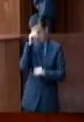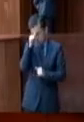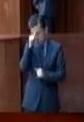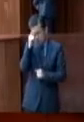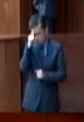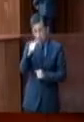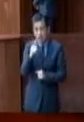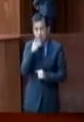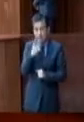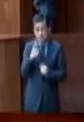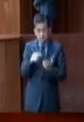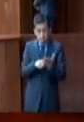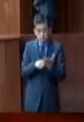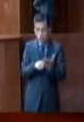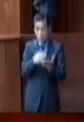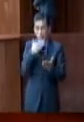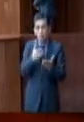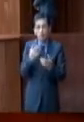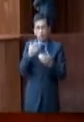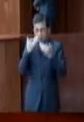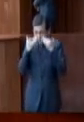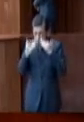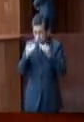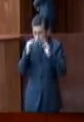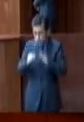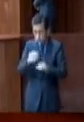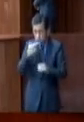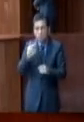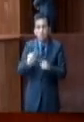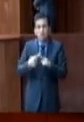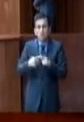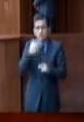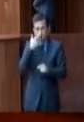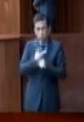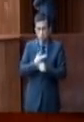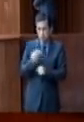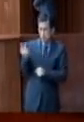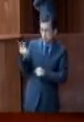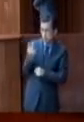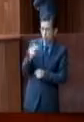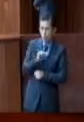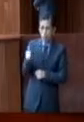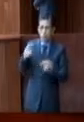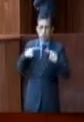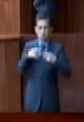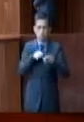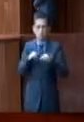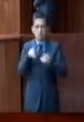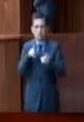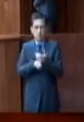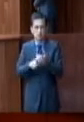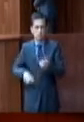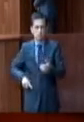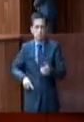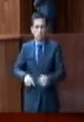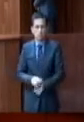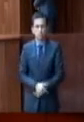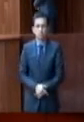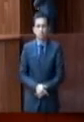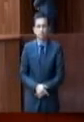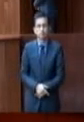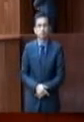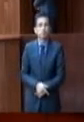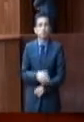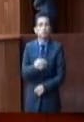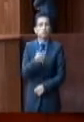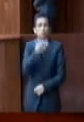acredita la responsabilidad en relación a los servidores públicos denunciados no obstante que como se